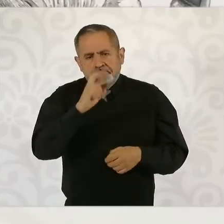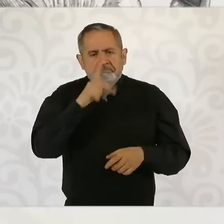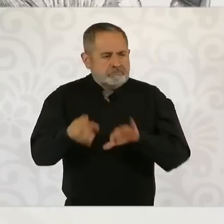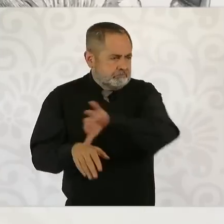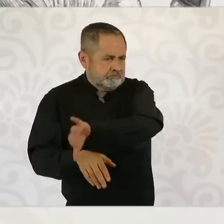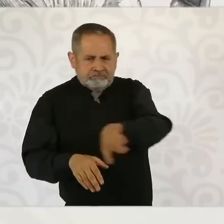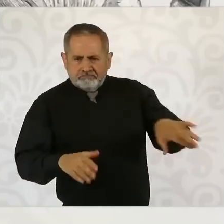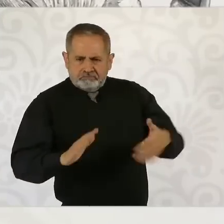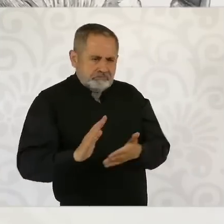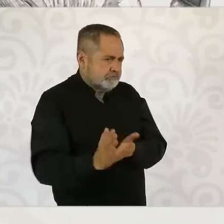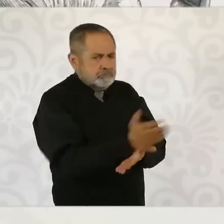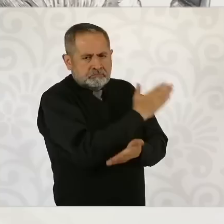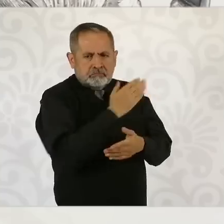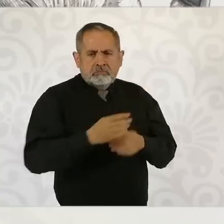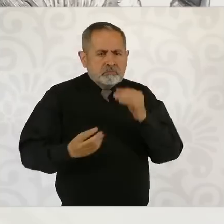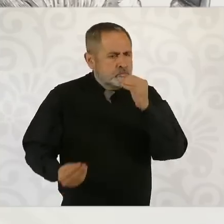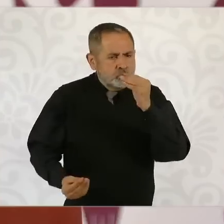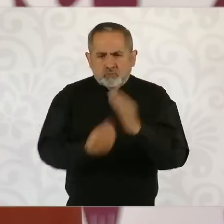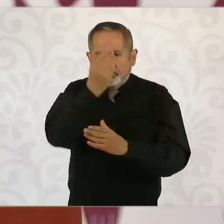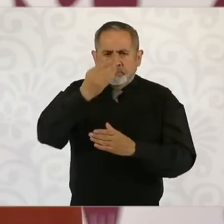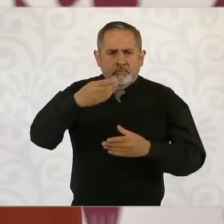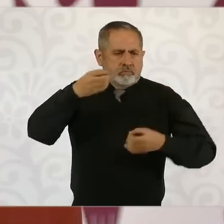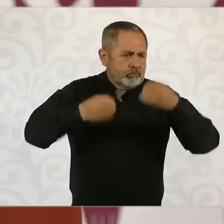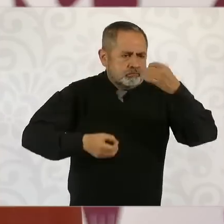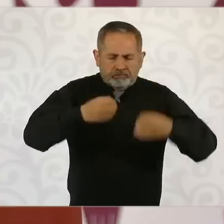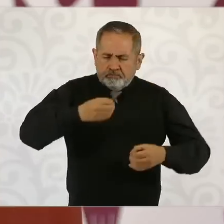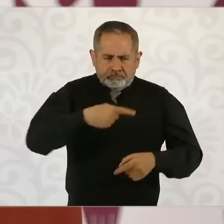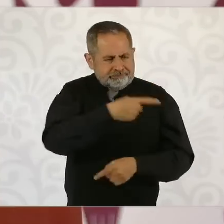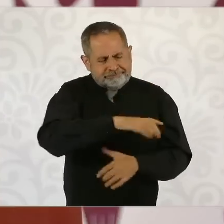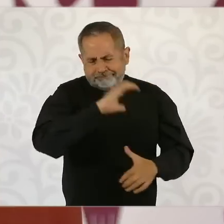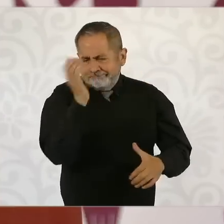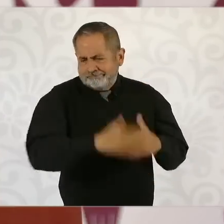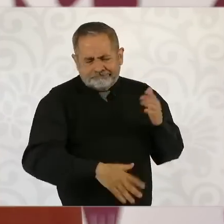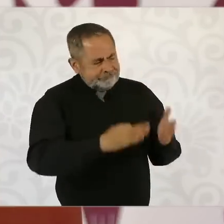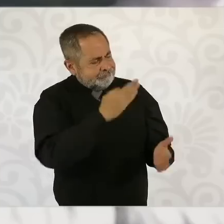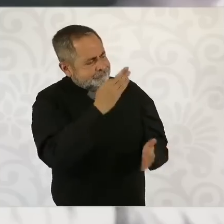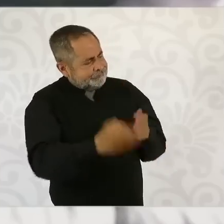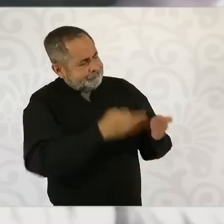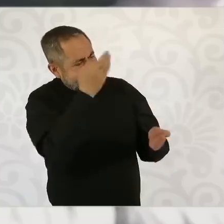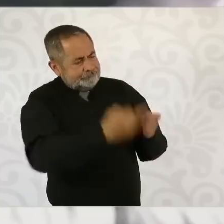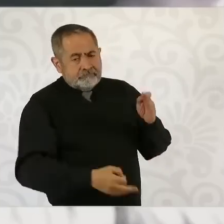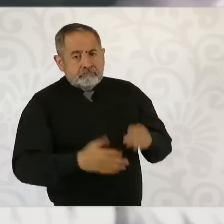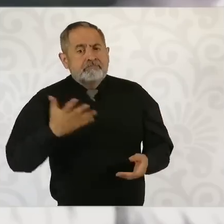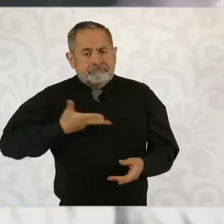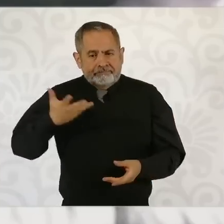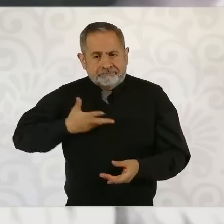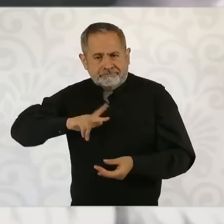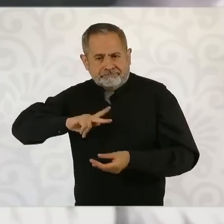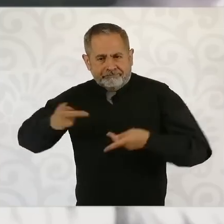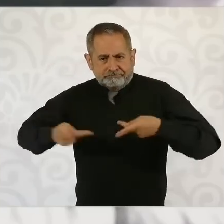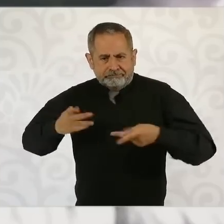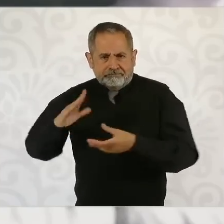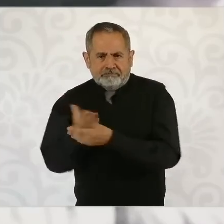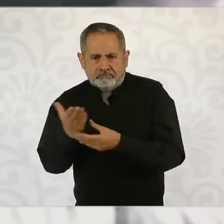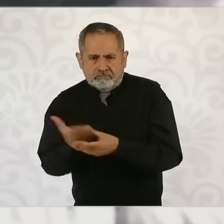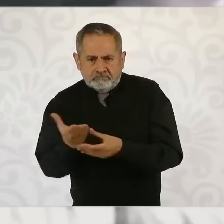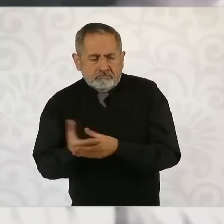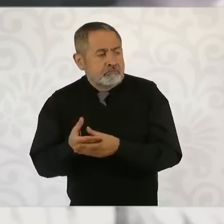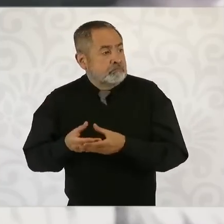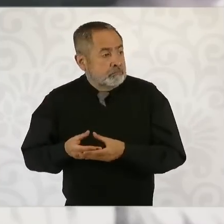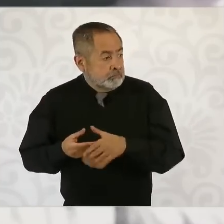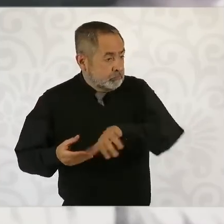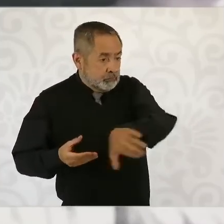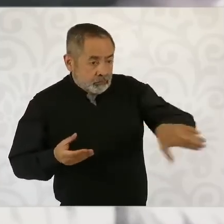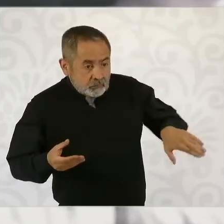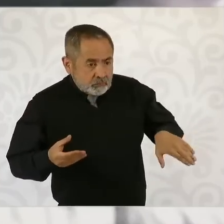sistema judicial, se acabó. Tenemos todos esos casos preparados y los vamos a llevar a cabo.